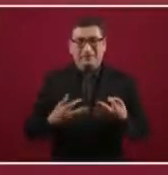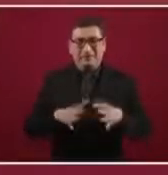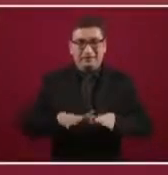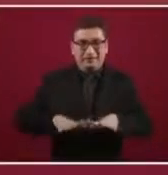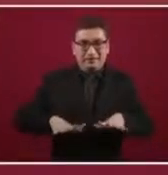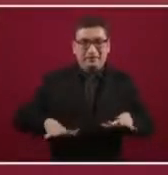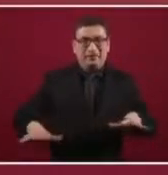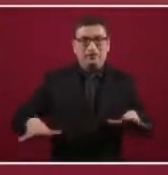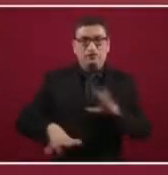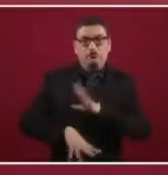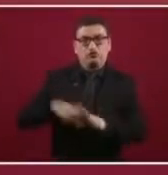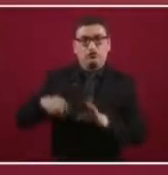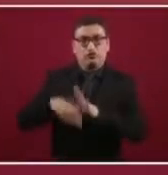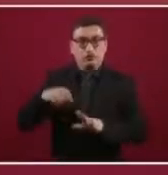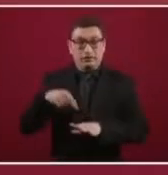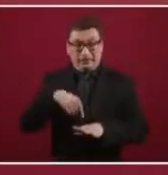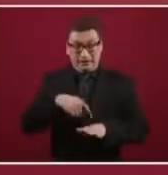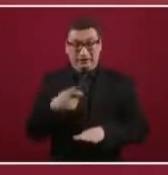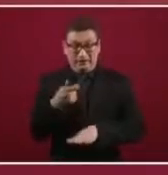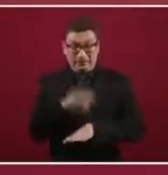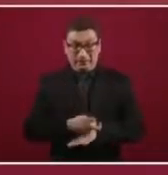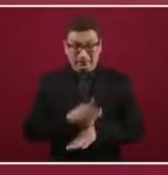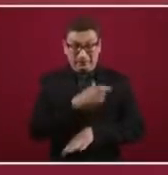Extraer un barril de petróleo